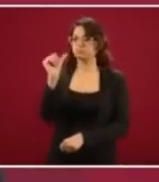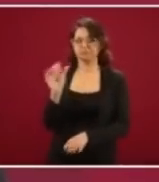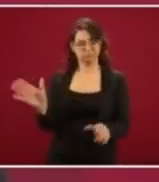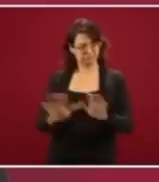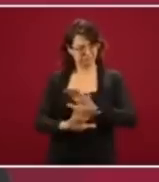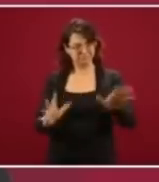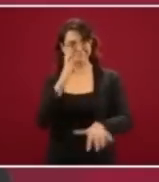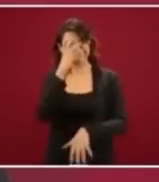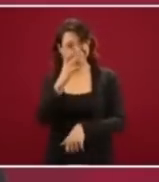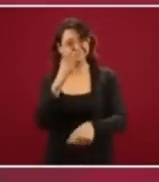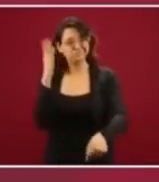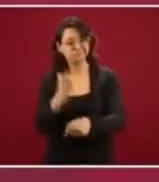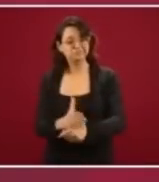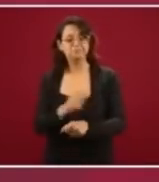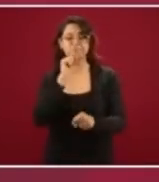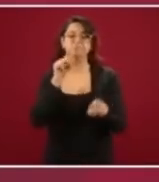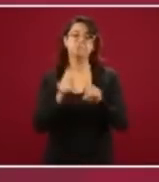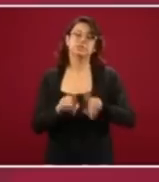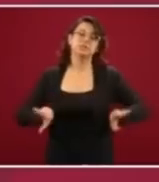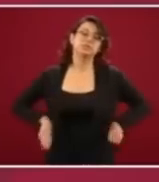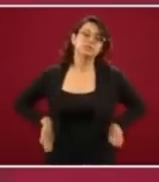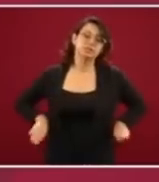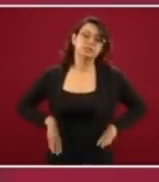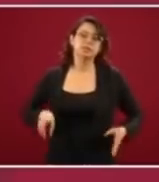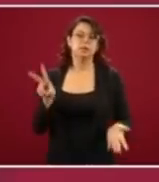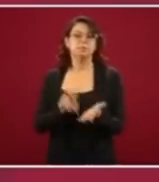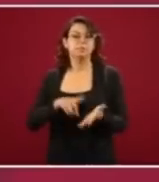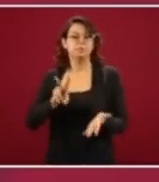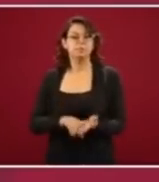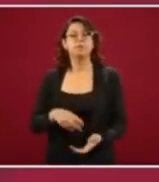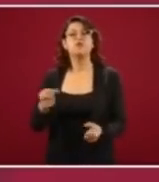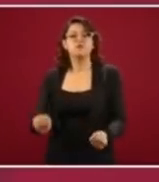y que tenemos que fortalecer valores